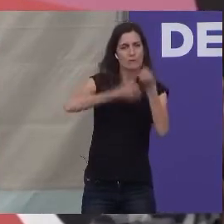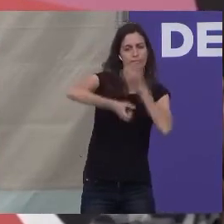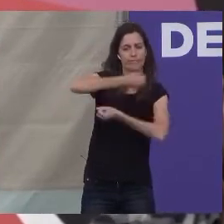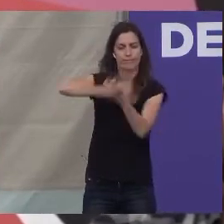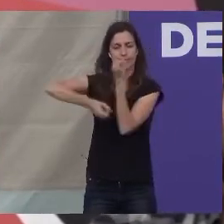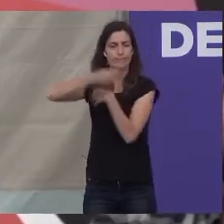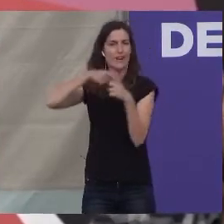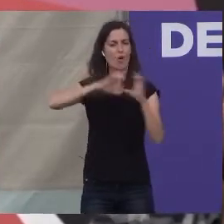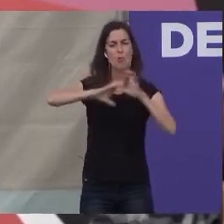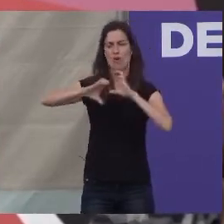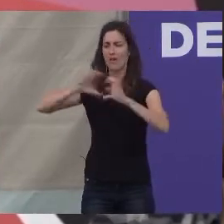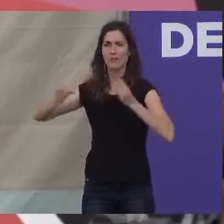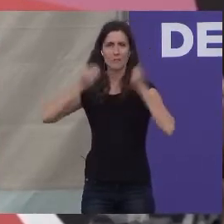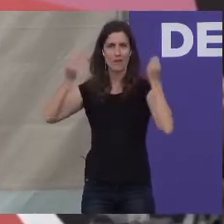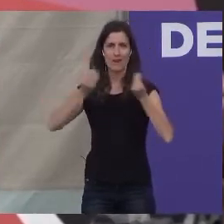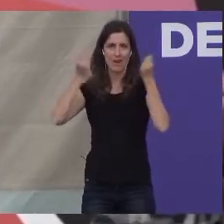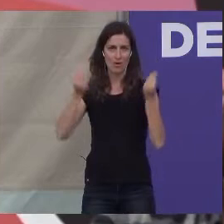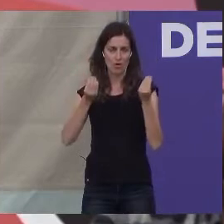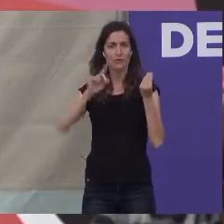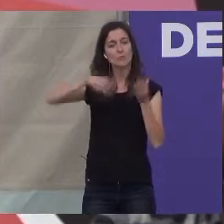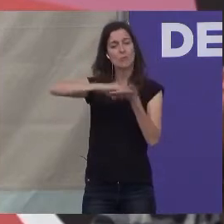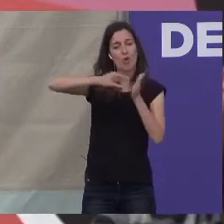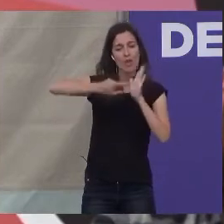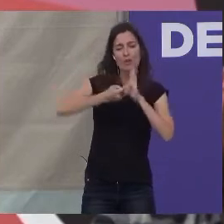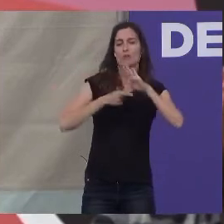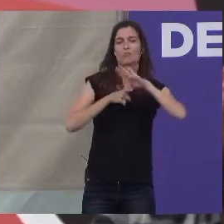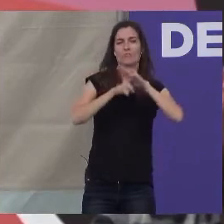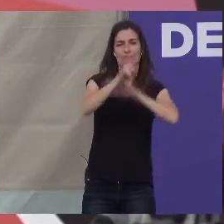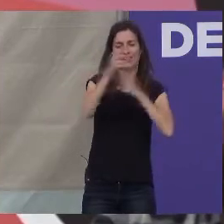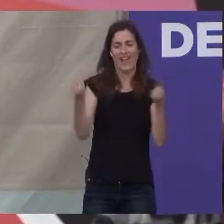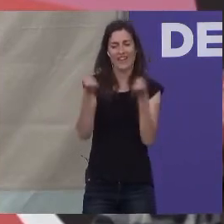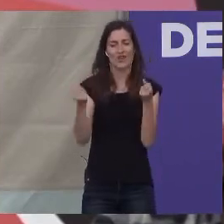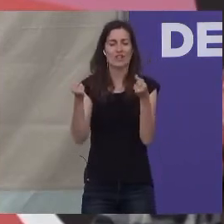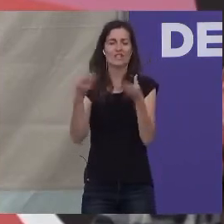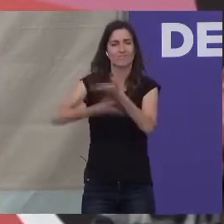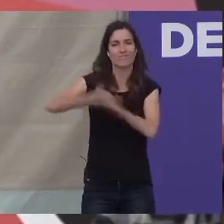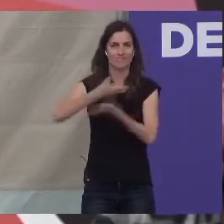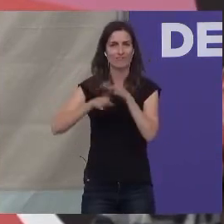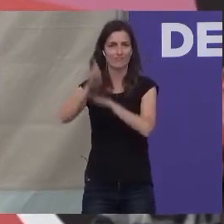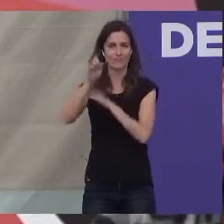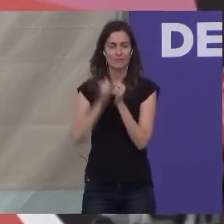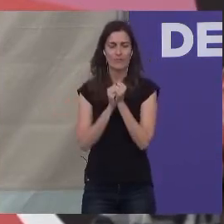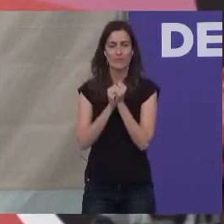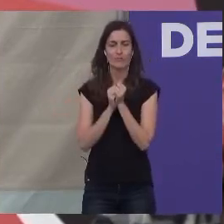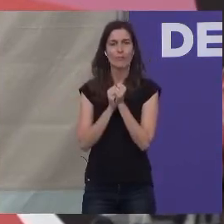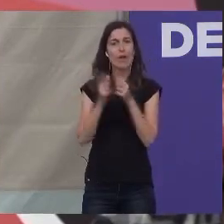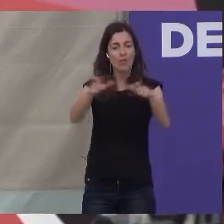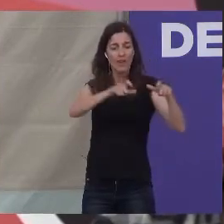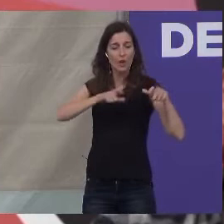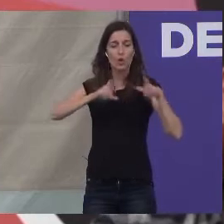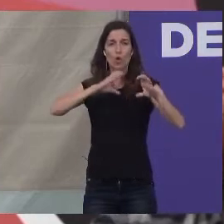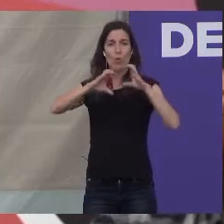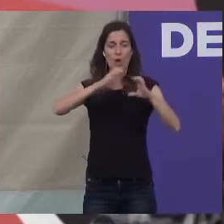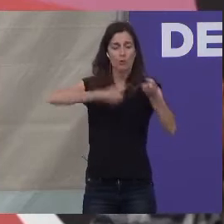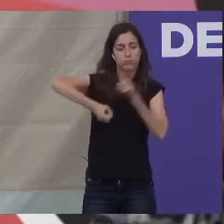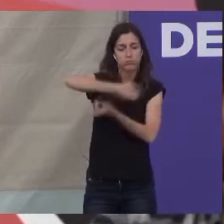la comunicación para poder desarrollar proyectos y acciones conjuntas. Esta vía de interlocución entre círculos